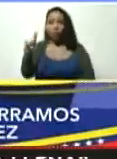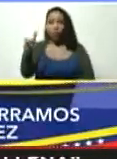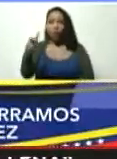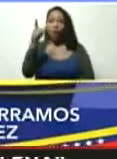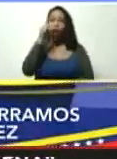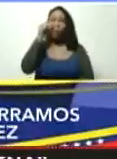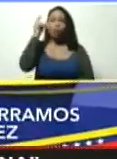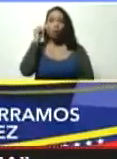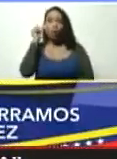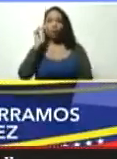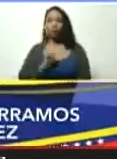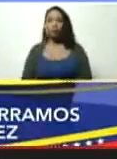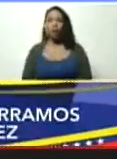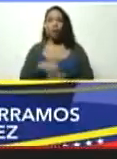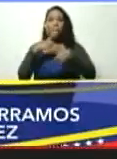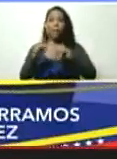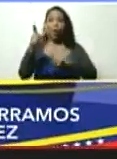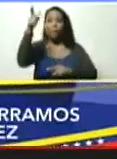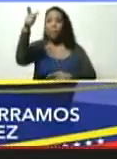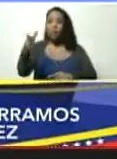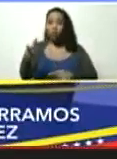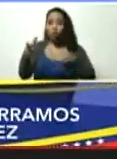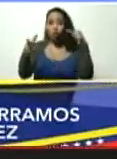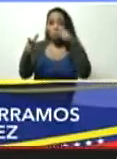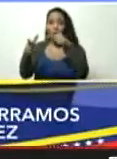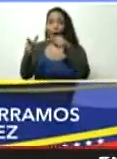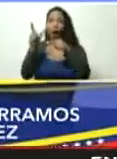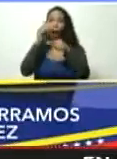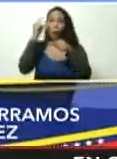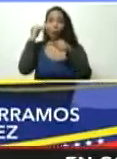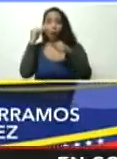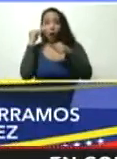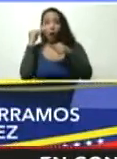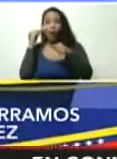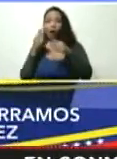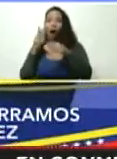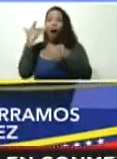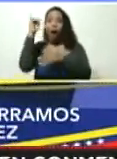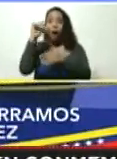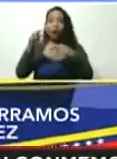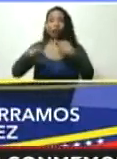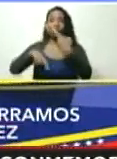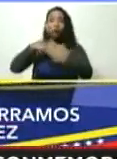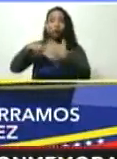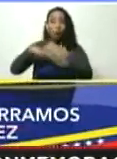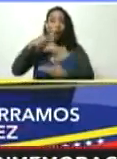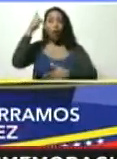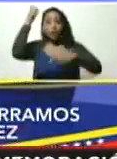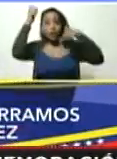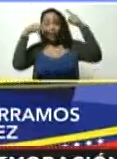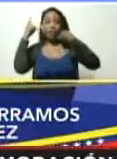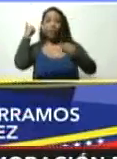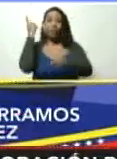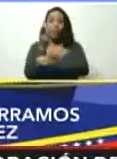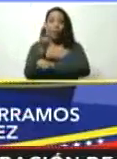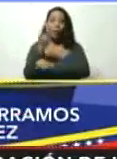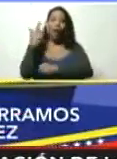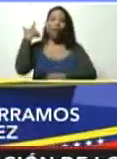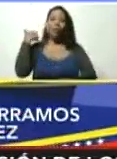candidata. Pero el candidato y la candidata que vaya por el bolivarianismo, por el chavismo, siempre tendrá que ser